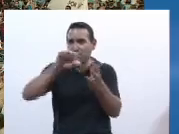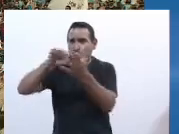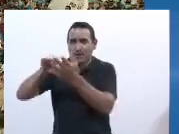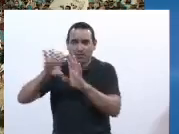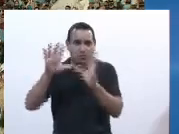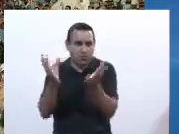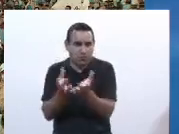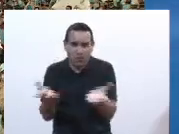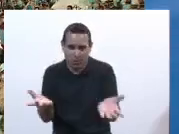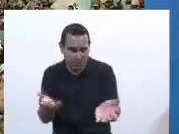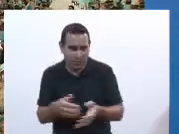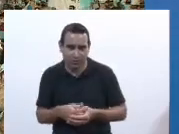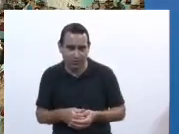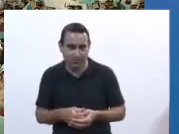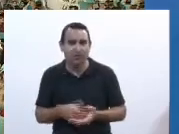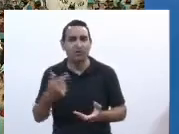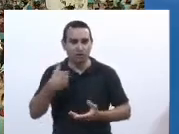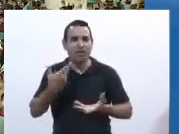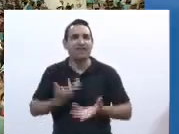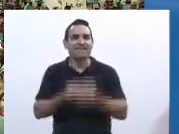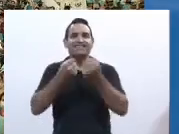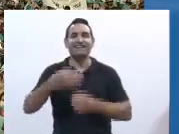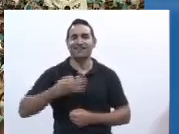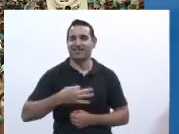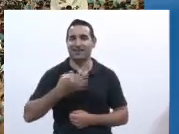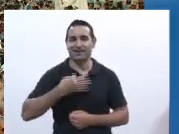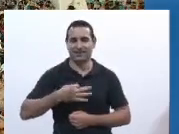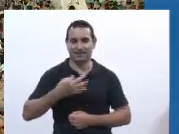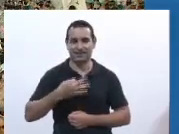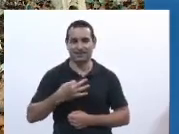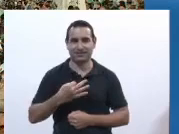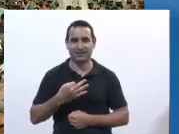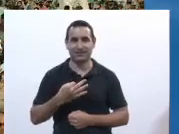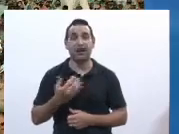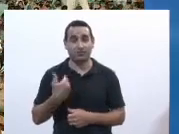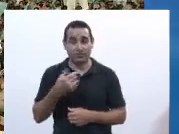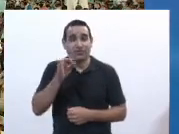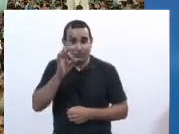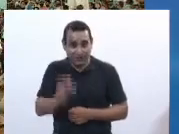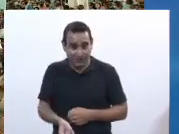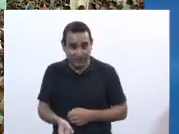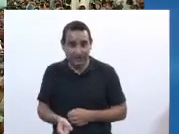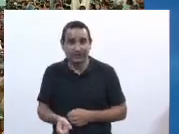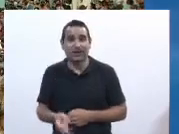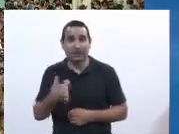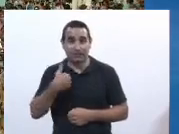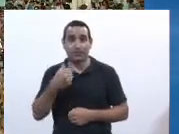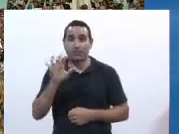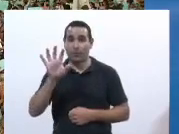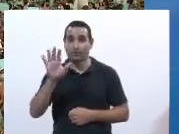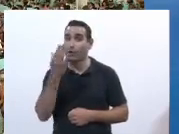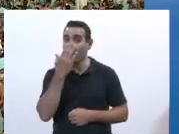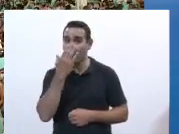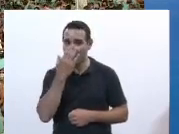mundo. Porque defiendo la vida, porque sé que Córdoba, mi provincia, defiende la